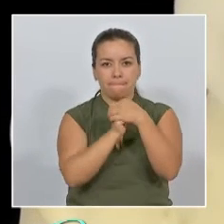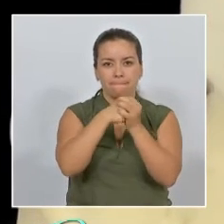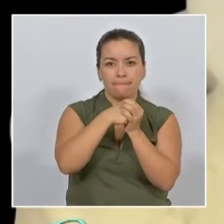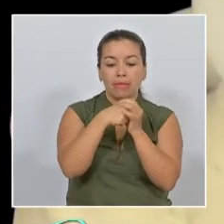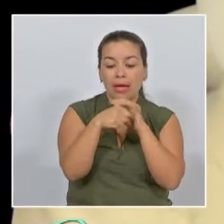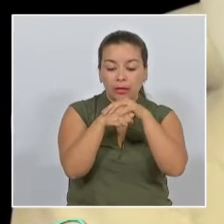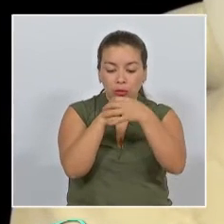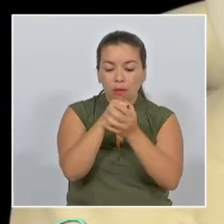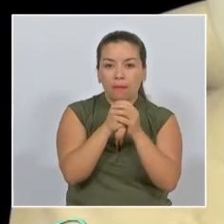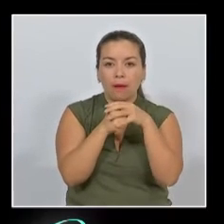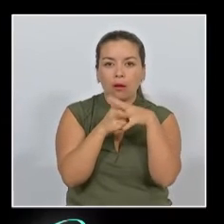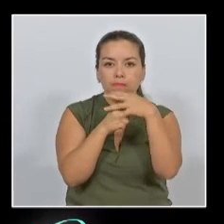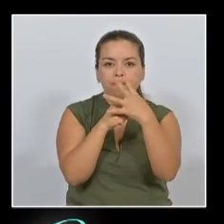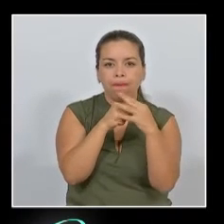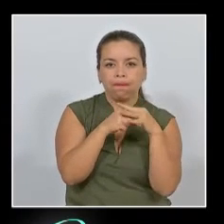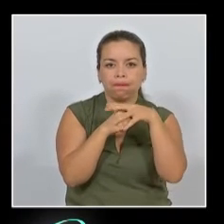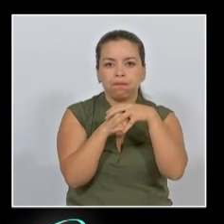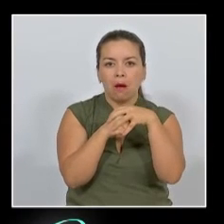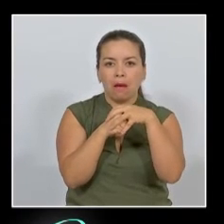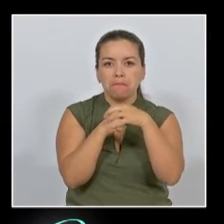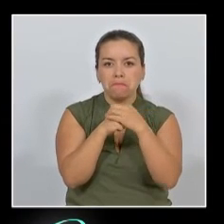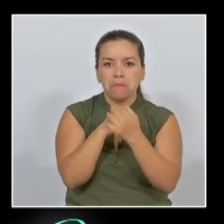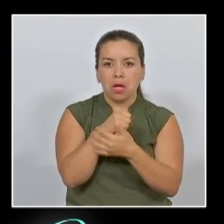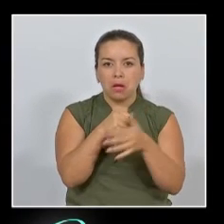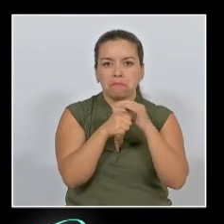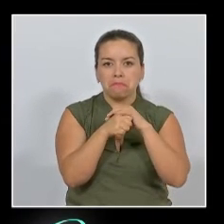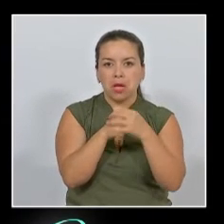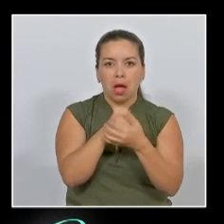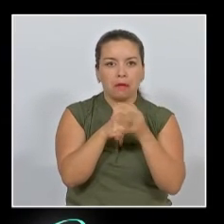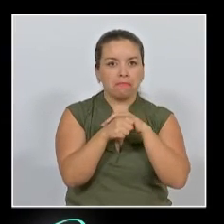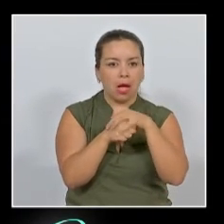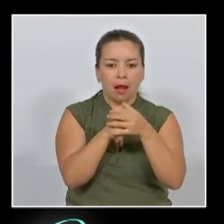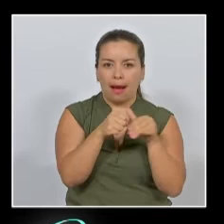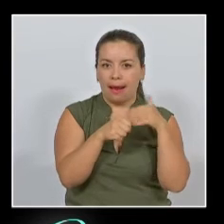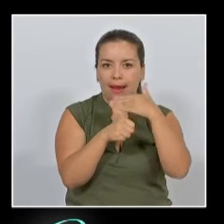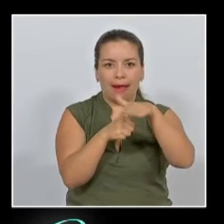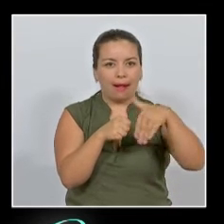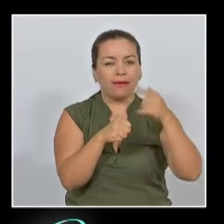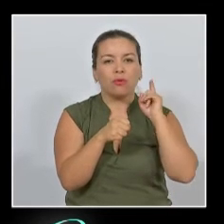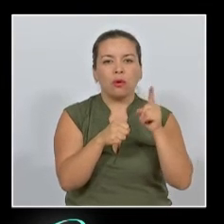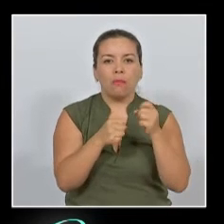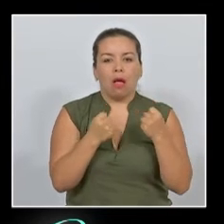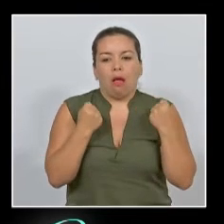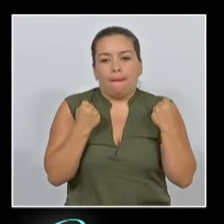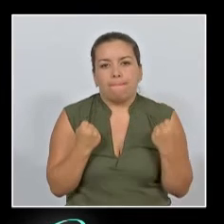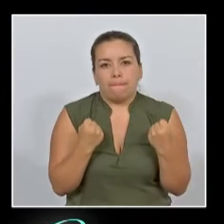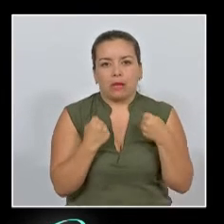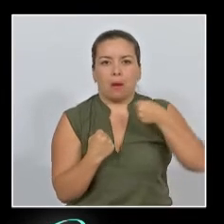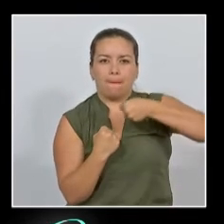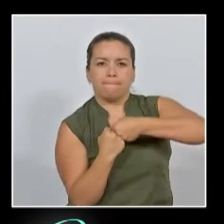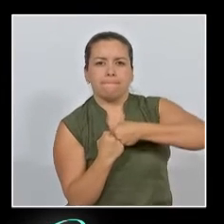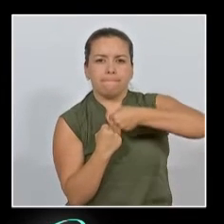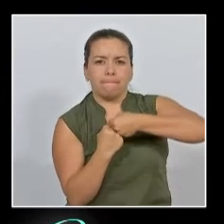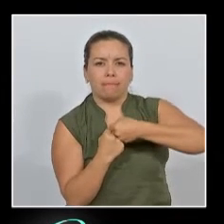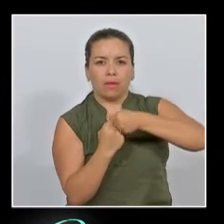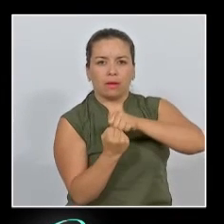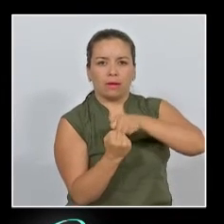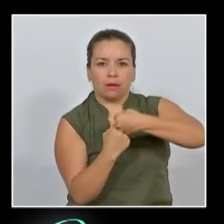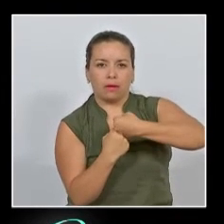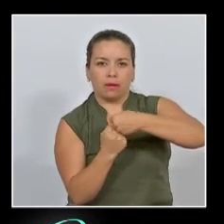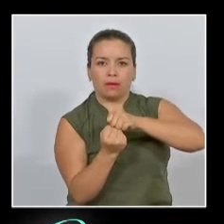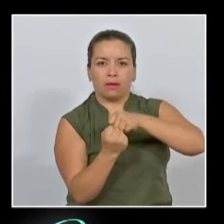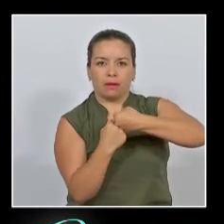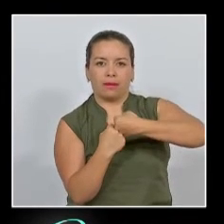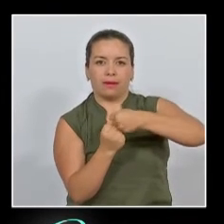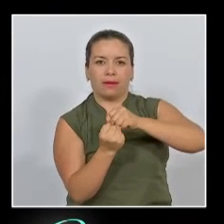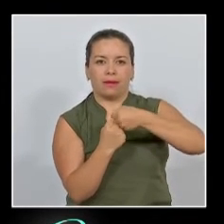desapareciendo, que es el cartílago. Desaparece por sobrepeso, por la edad. Ahí está el conjunto articular ahí, una bisagra, lo que yo quería decir